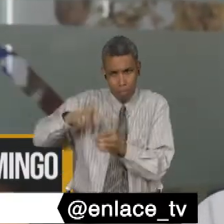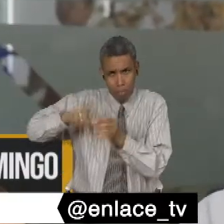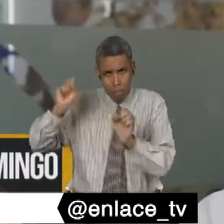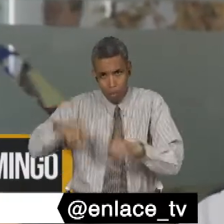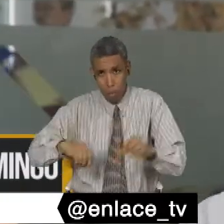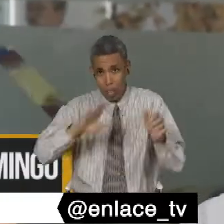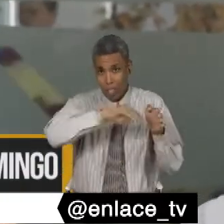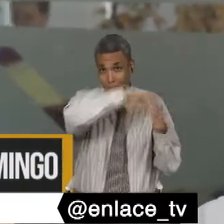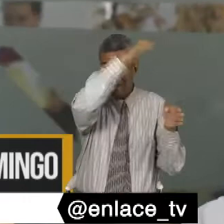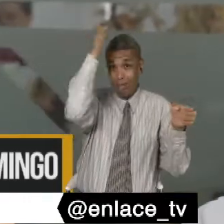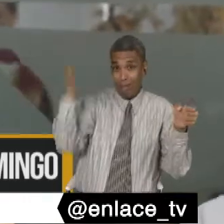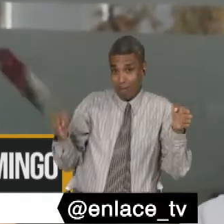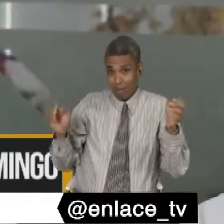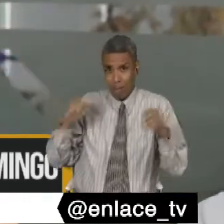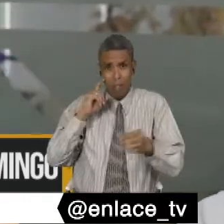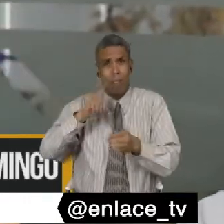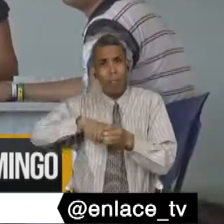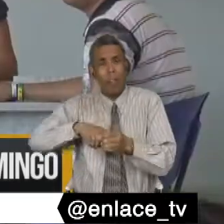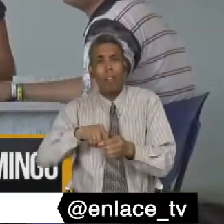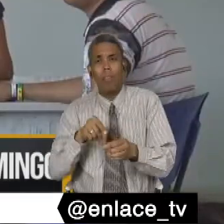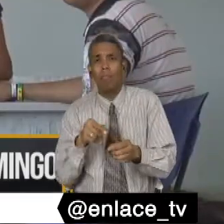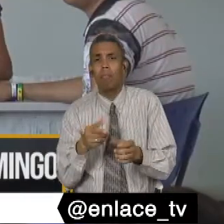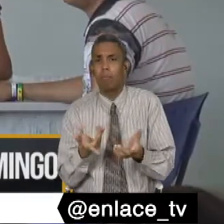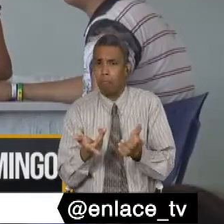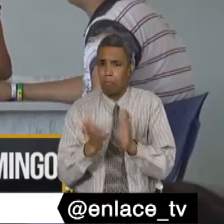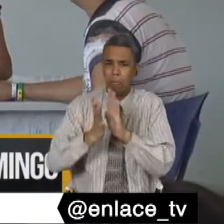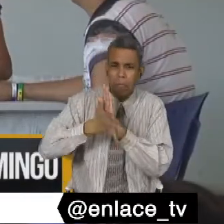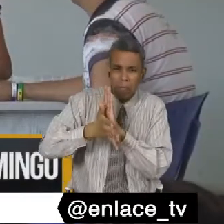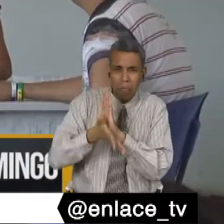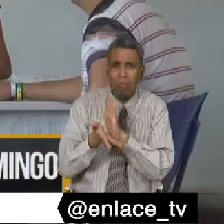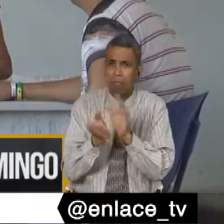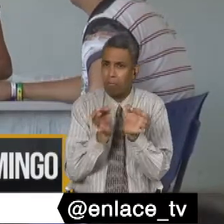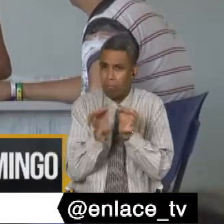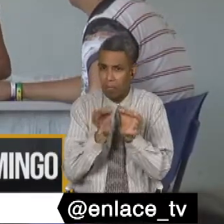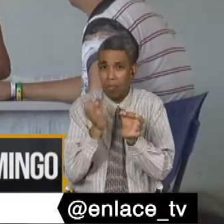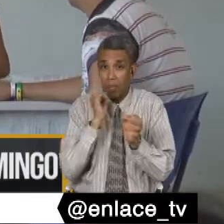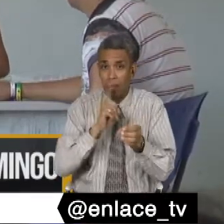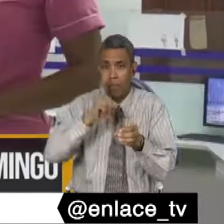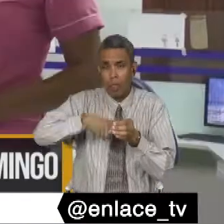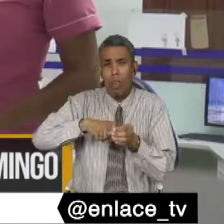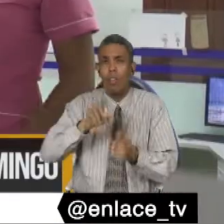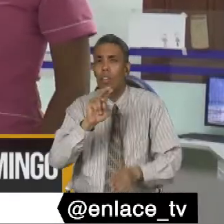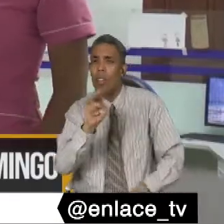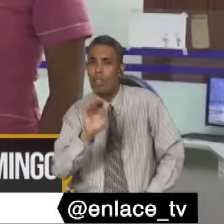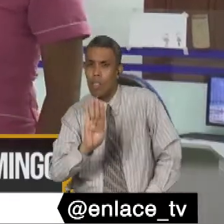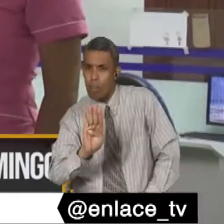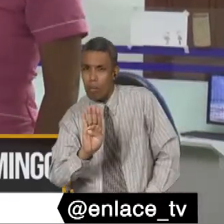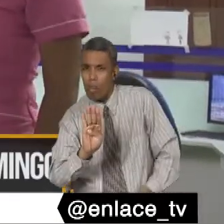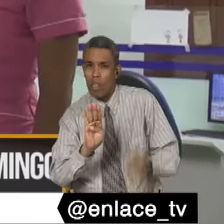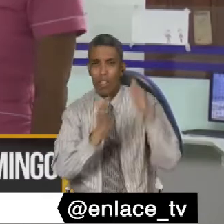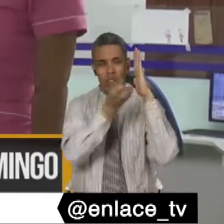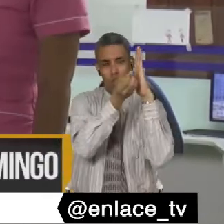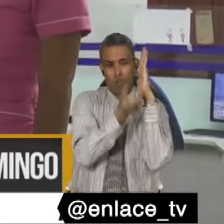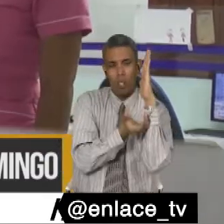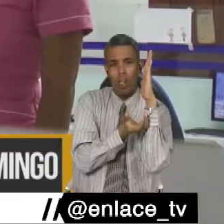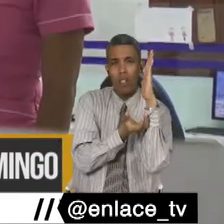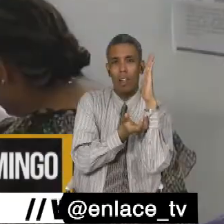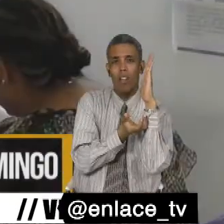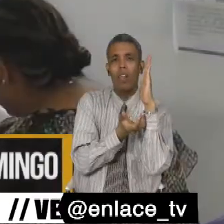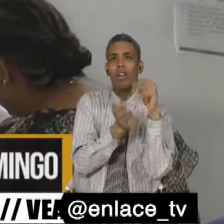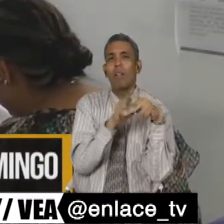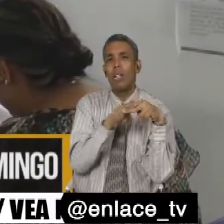es orientar y afiliar los interesados deben pertenecer al nivel de sisbén 1 y 2 formar parte de una población